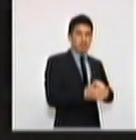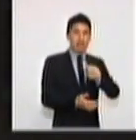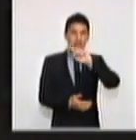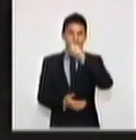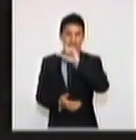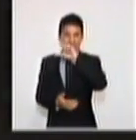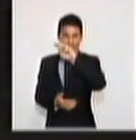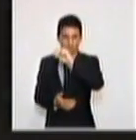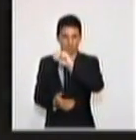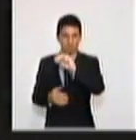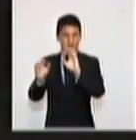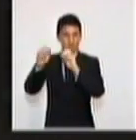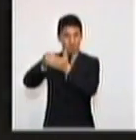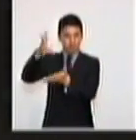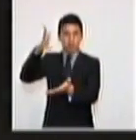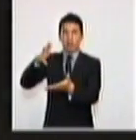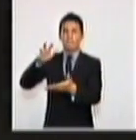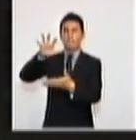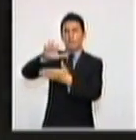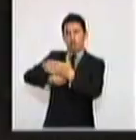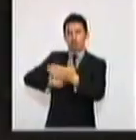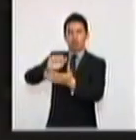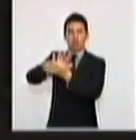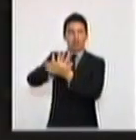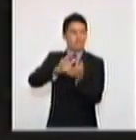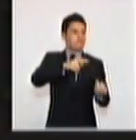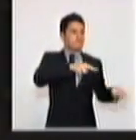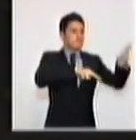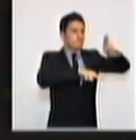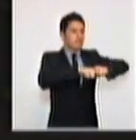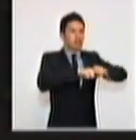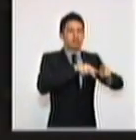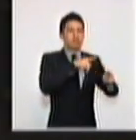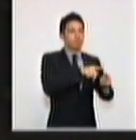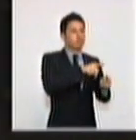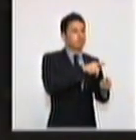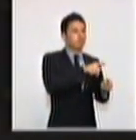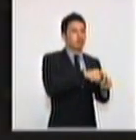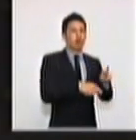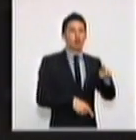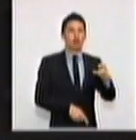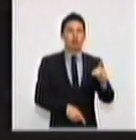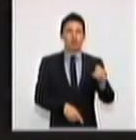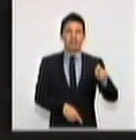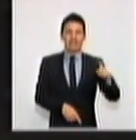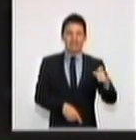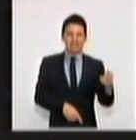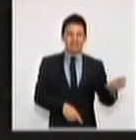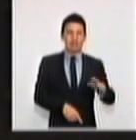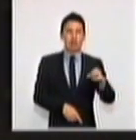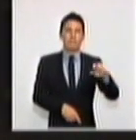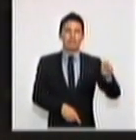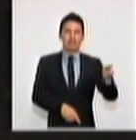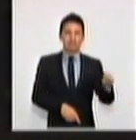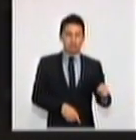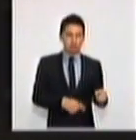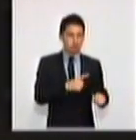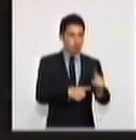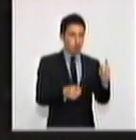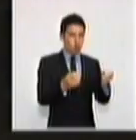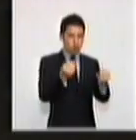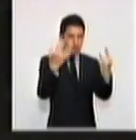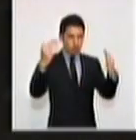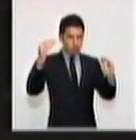y compañía lo iban a compensar con lo que le subían a los Pedros Pérez y a los Juárez Rodríguez. Y resulta que no, las cuentas no les